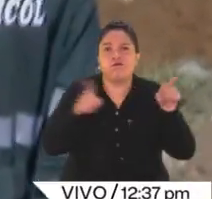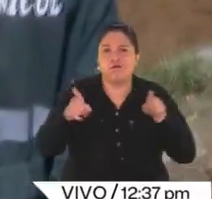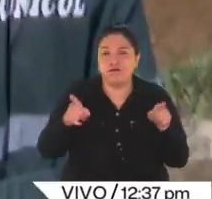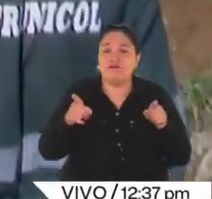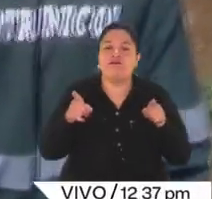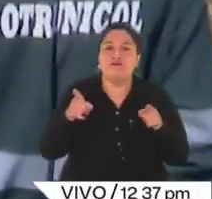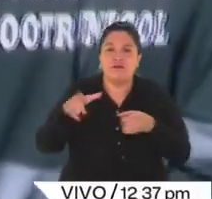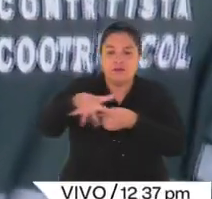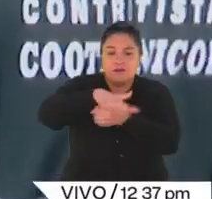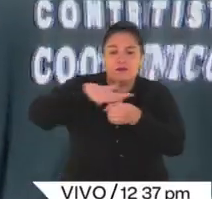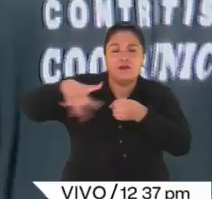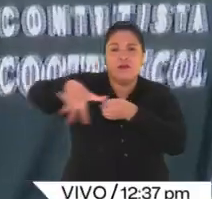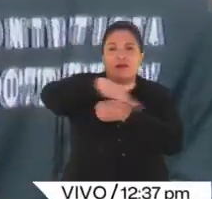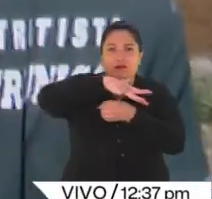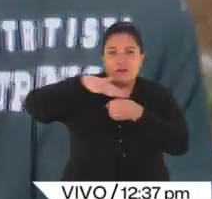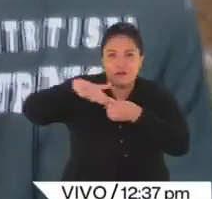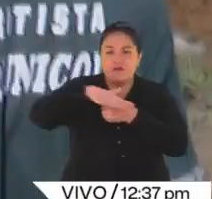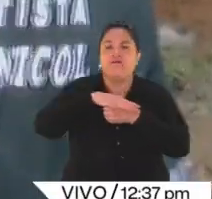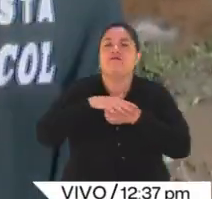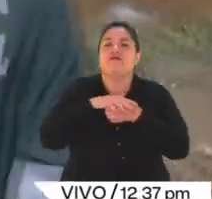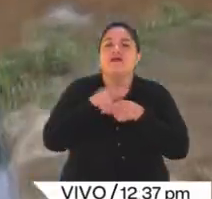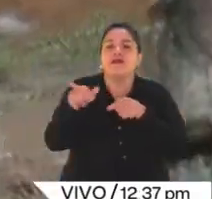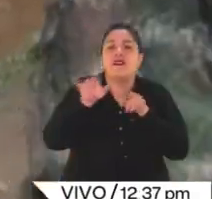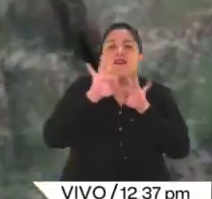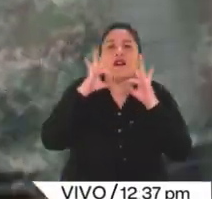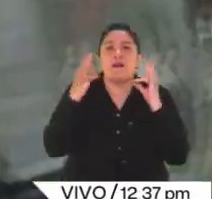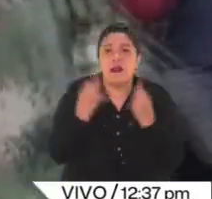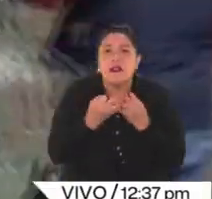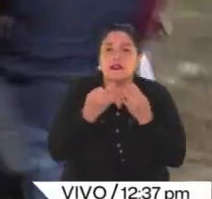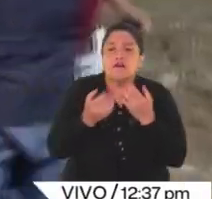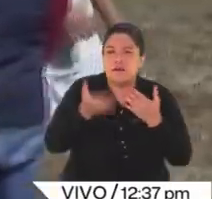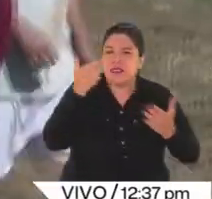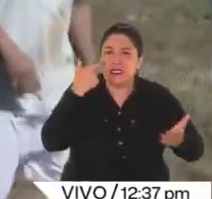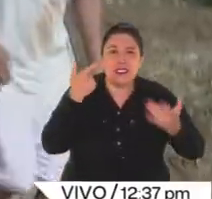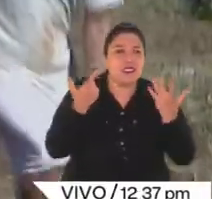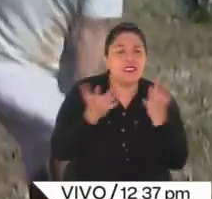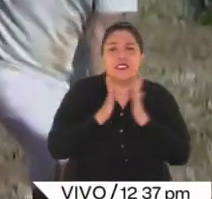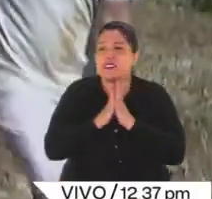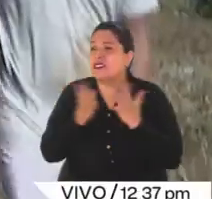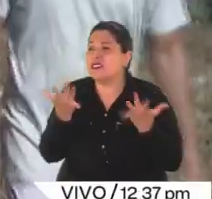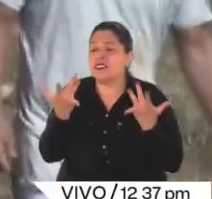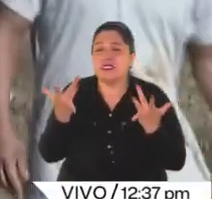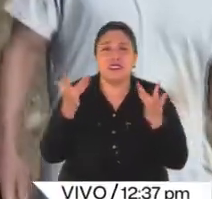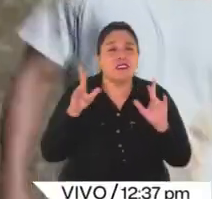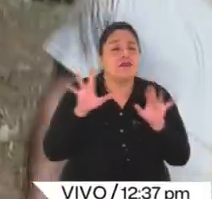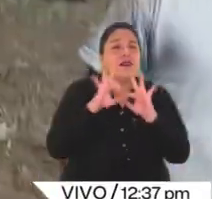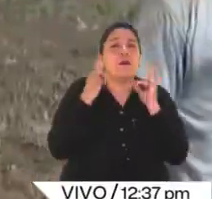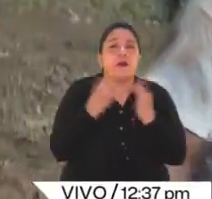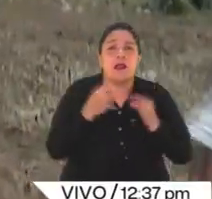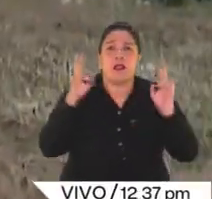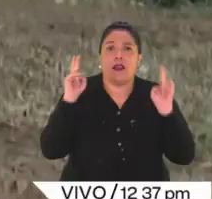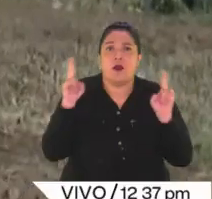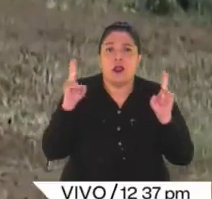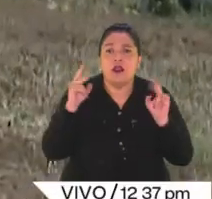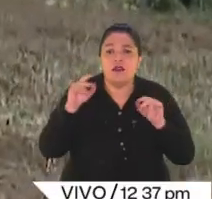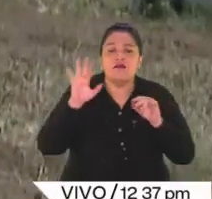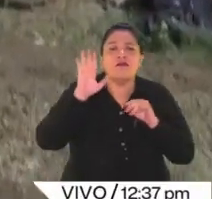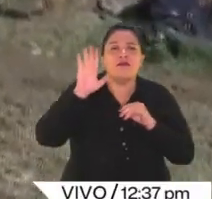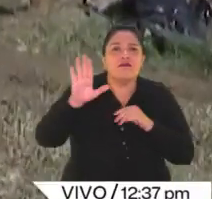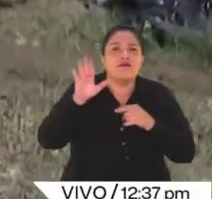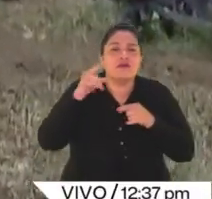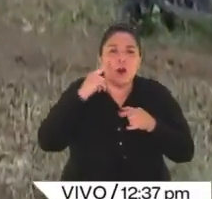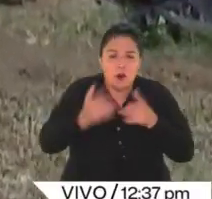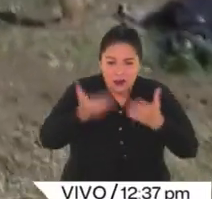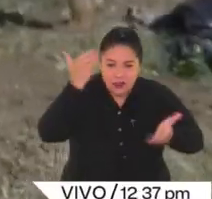situación en este momento. Muchos familiares logrando esperar o rescatando, que las autoridades